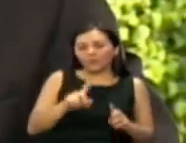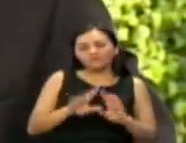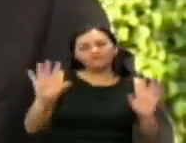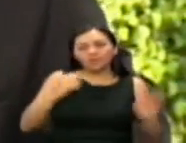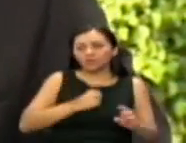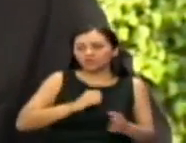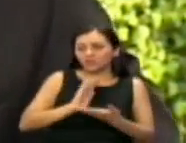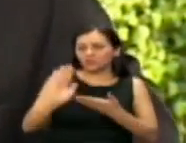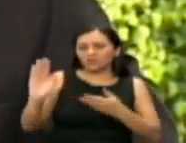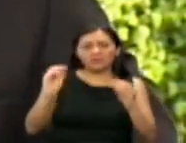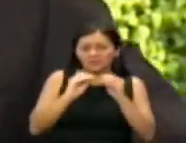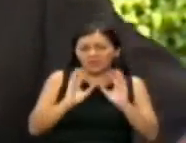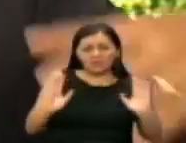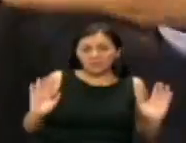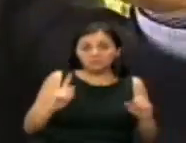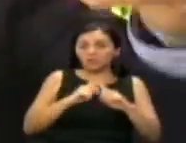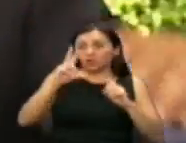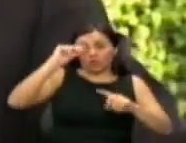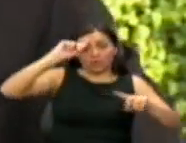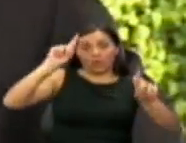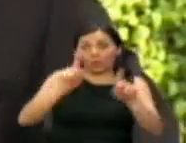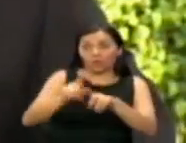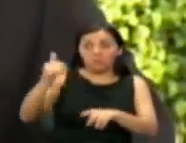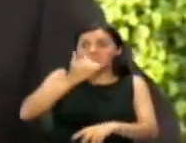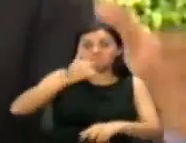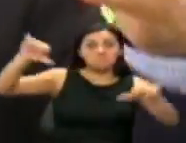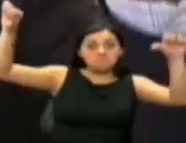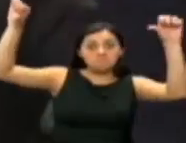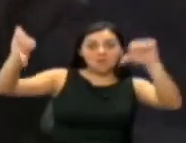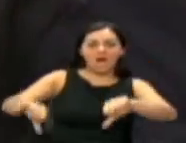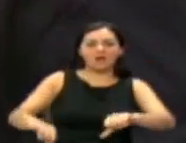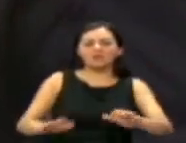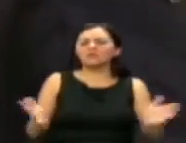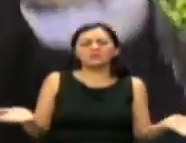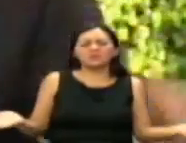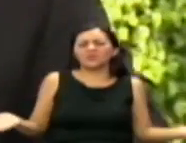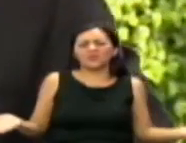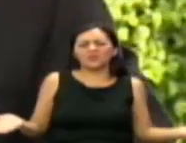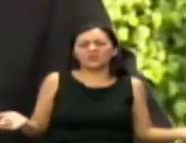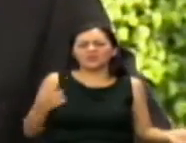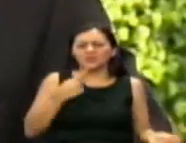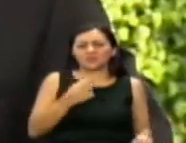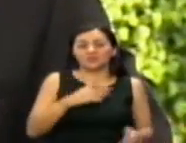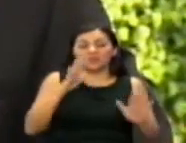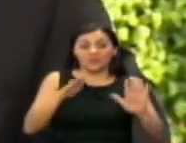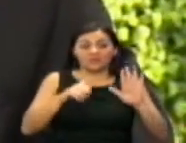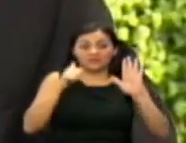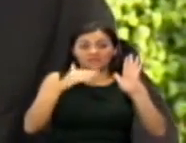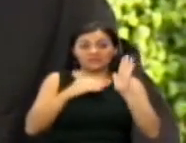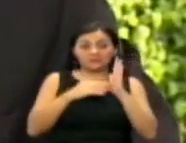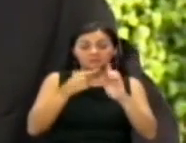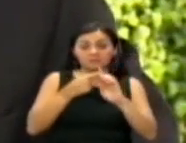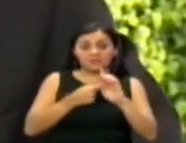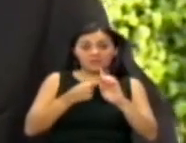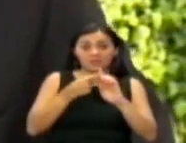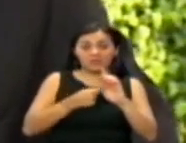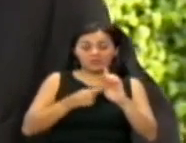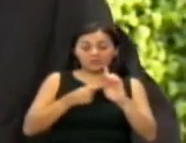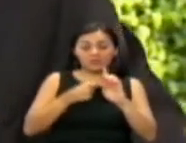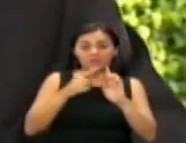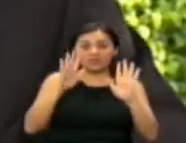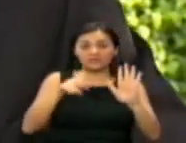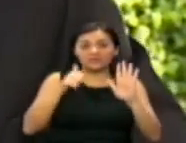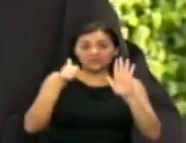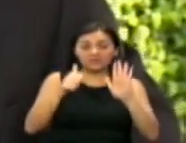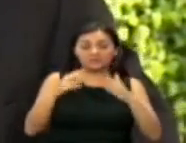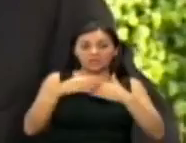que la comisión gestora esté radicada en California, ganen $16,000 mensuales, pero eso no es una irregularidad, eso está en estricto